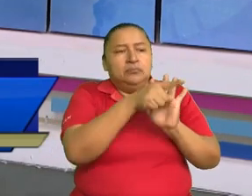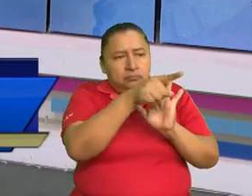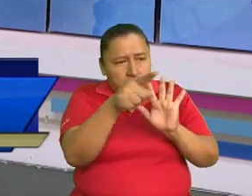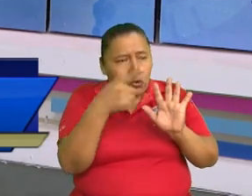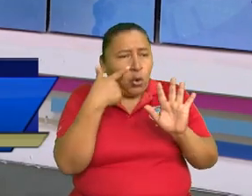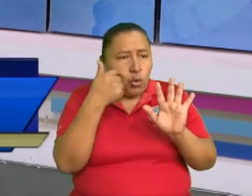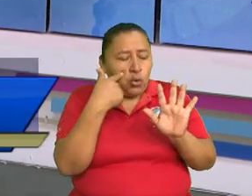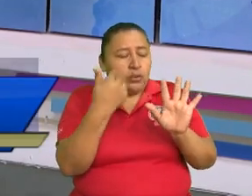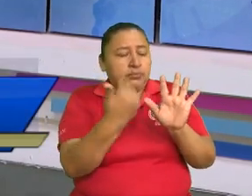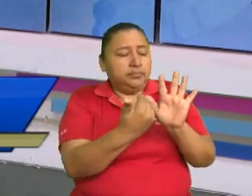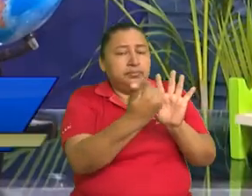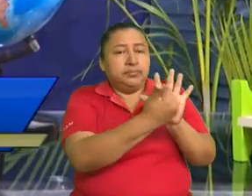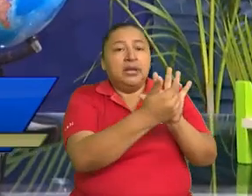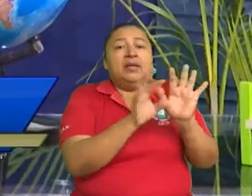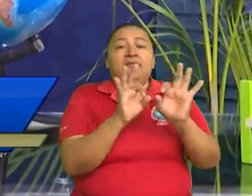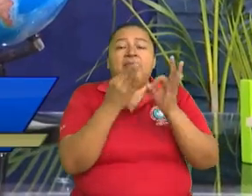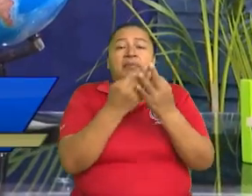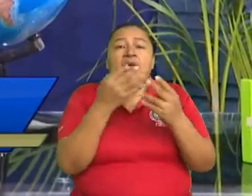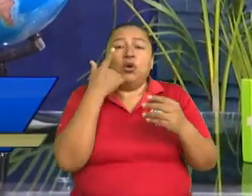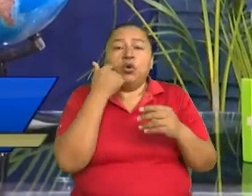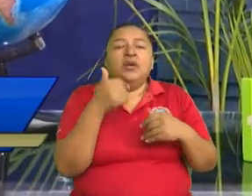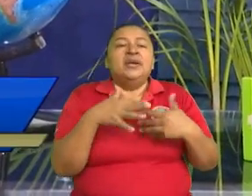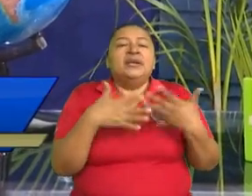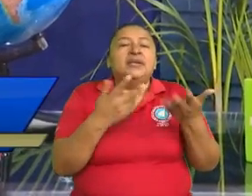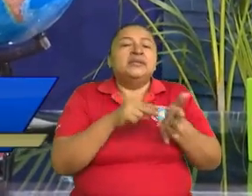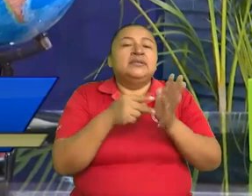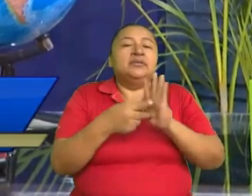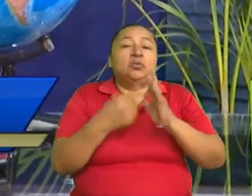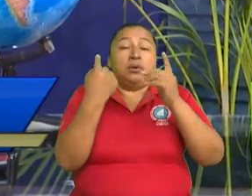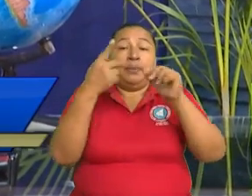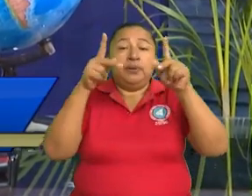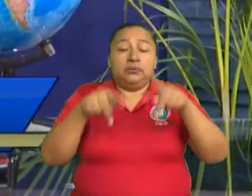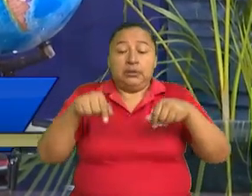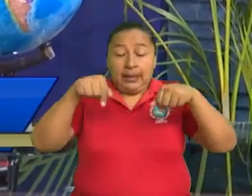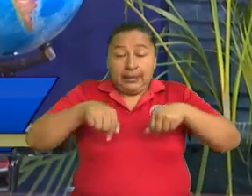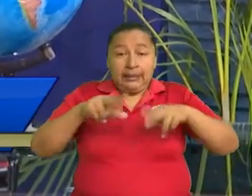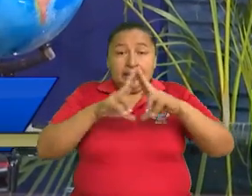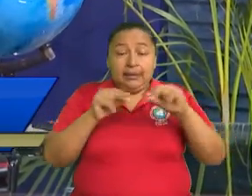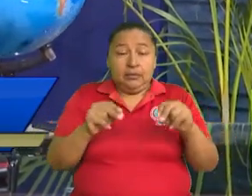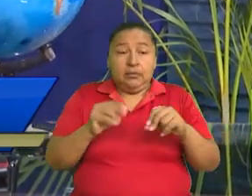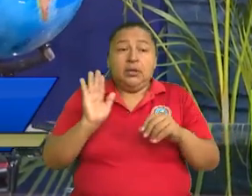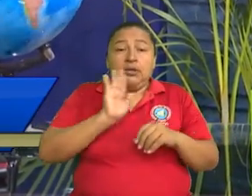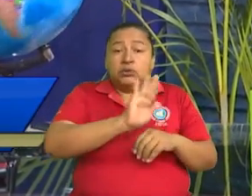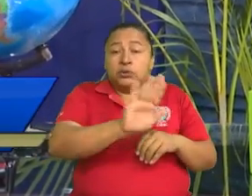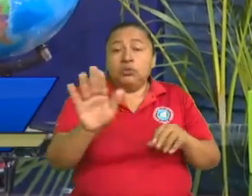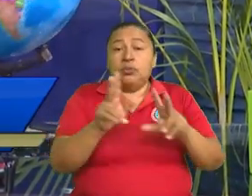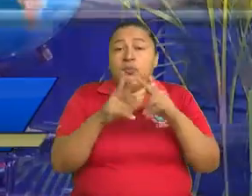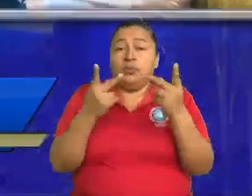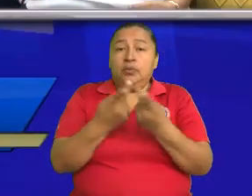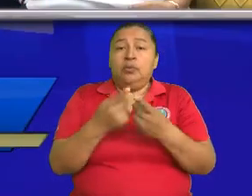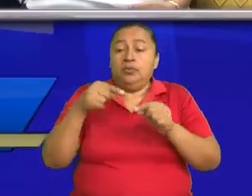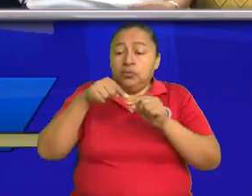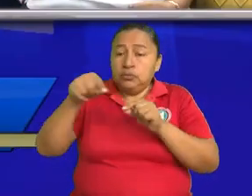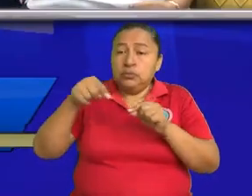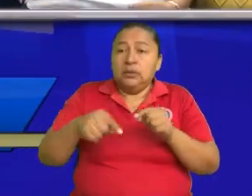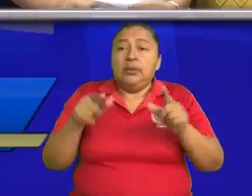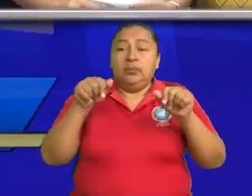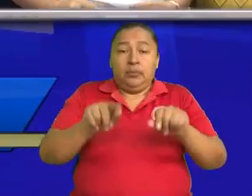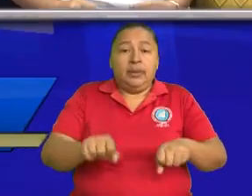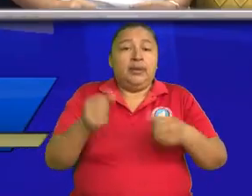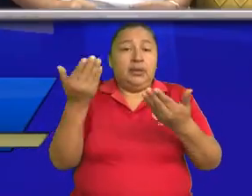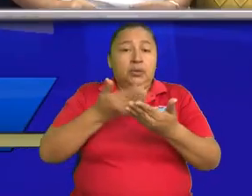conozcan y las familias conozcan qué significa para un ser humano, para este país, o para su comunidad o para su municipio, de que se